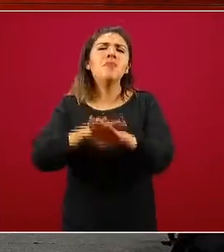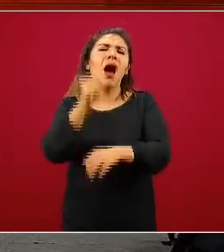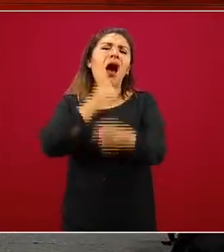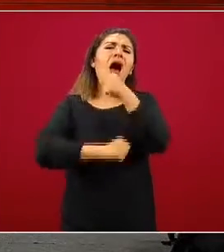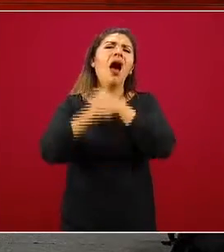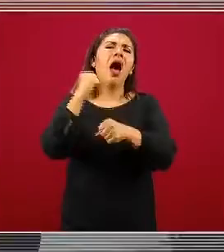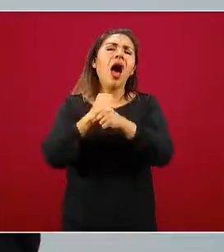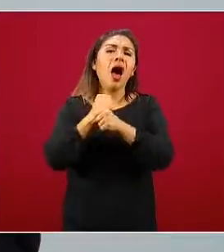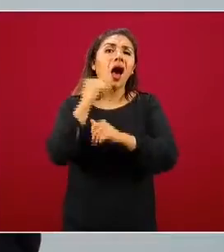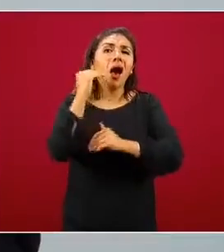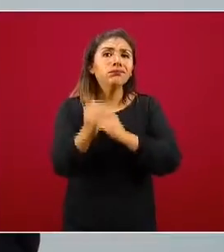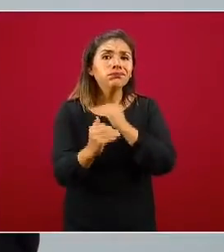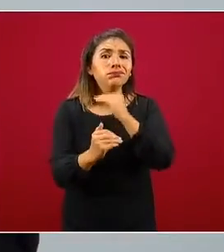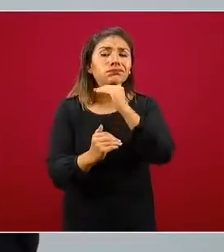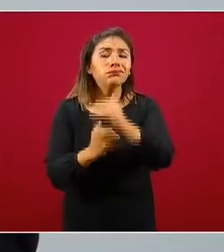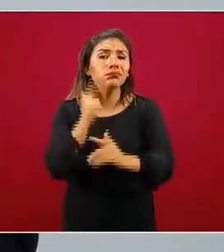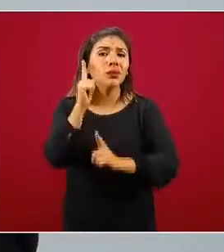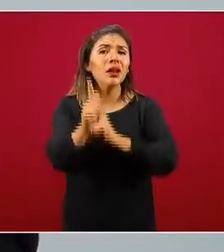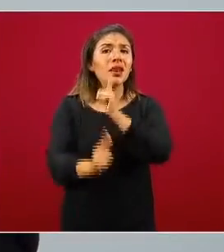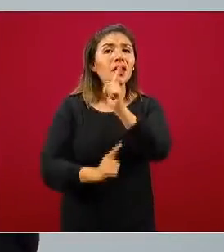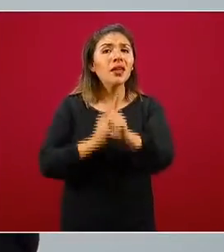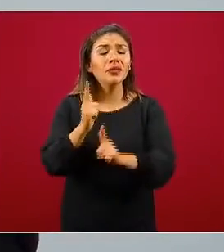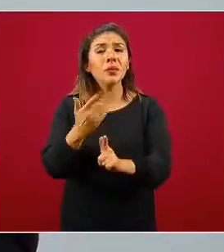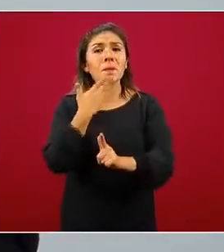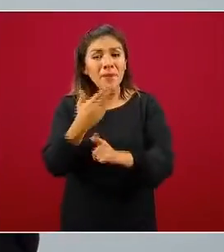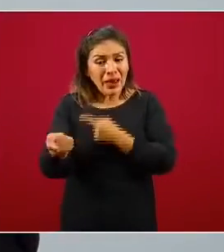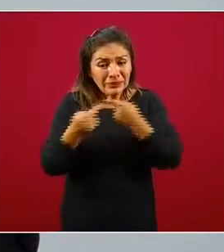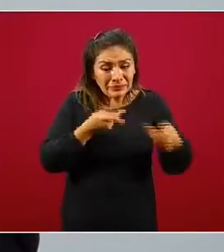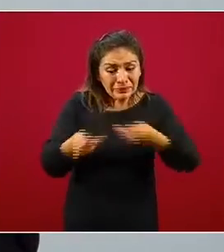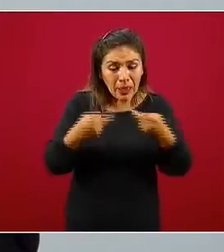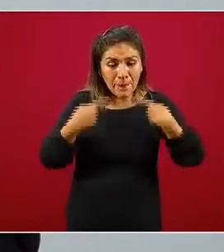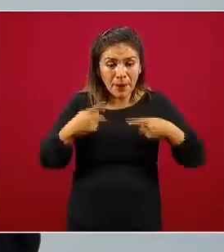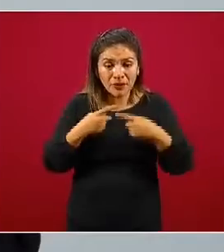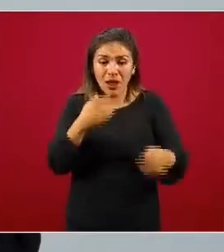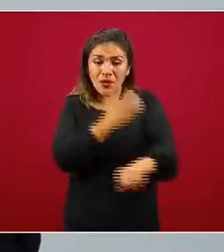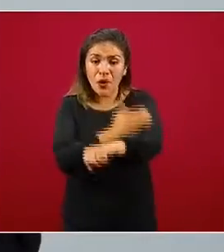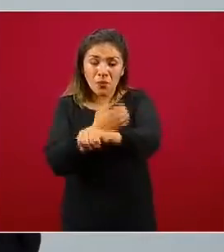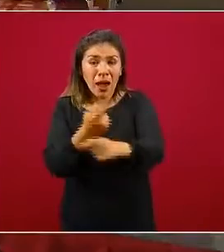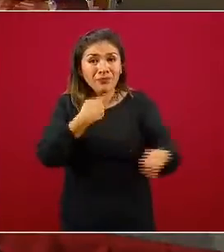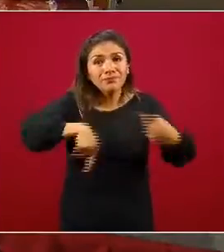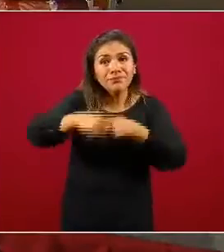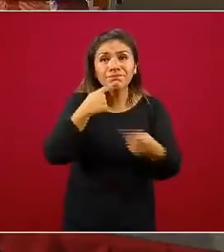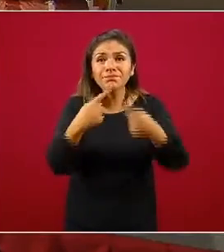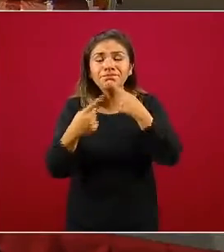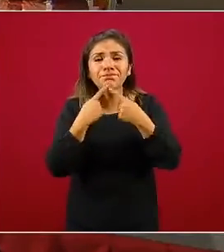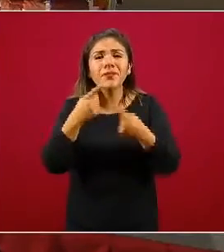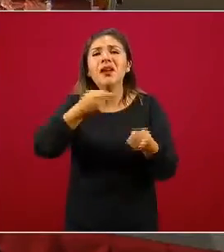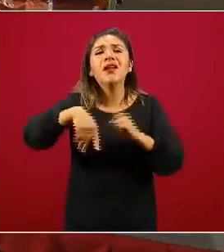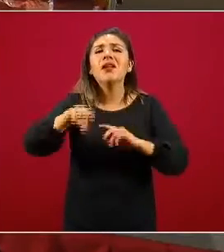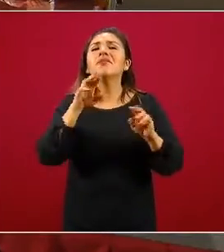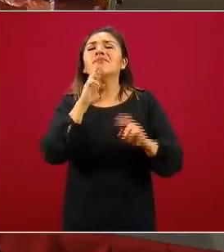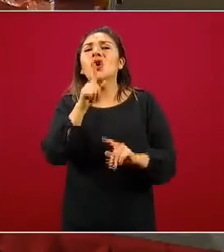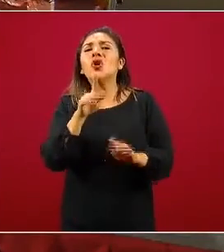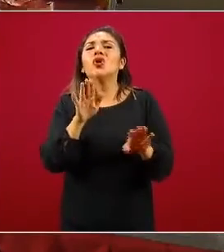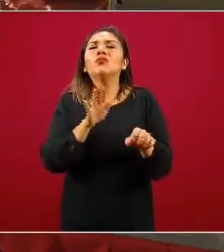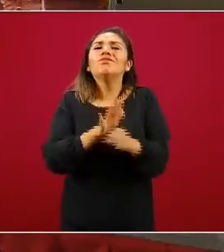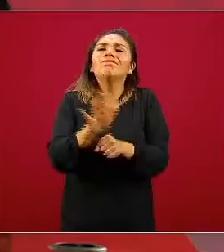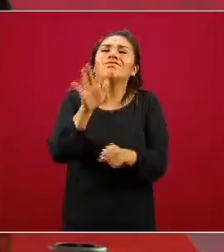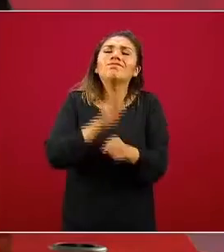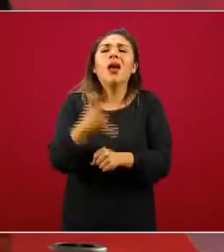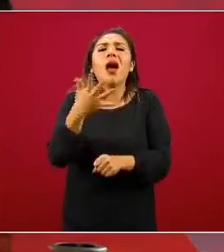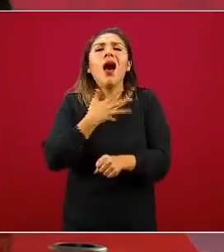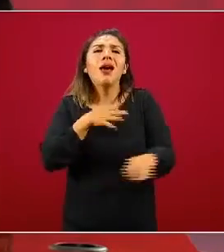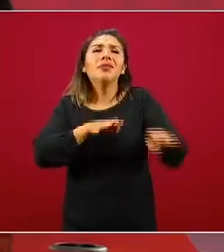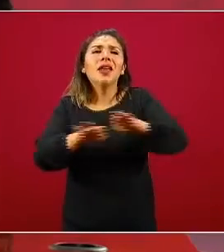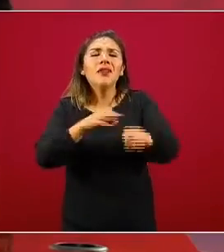y poco hemos logrado organizar a las compañeras, porque prefieren tener un trabajo a lo mejor precario,